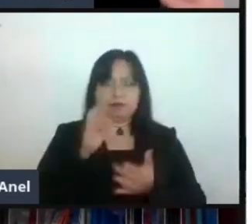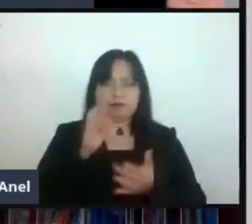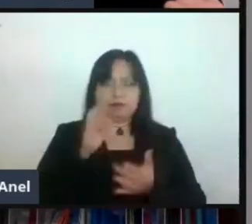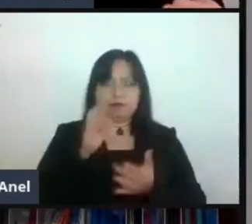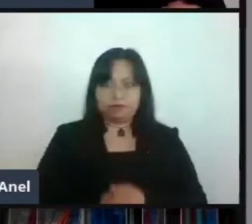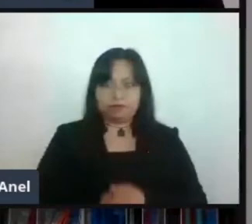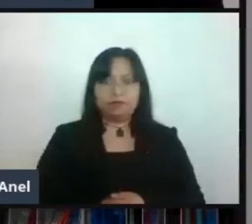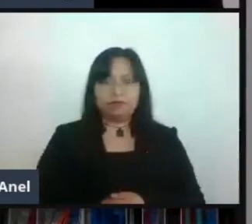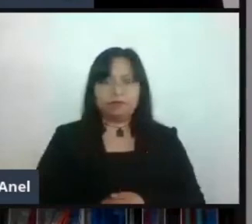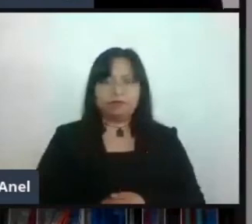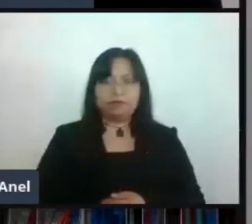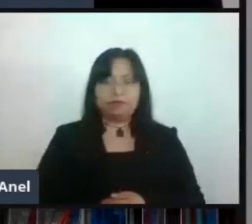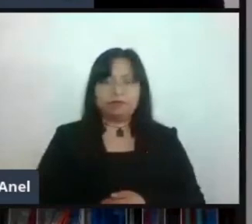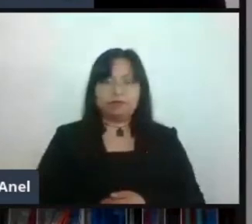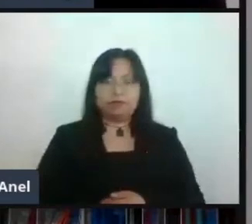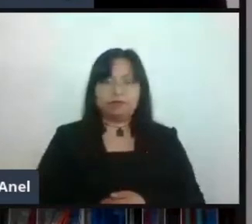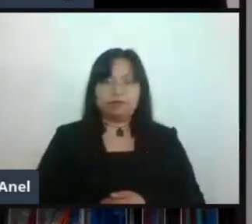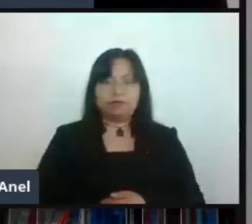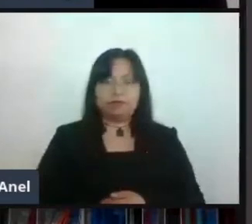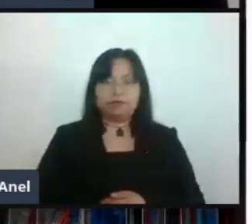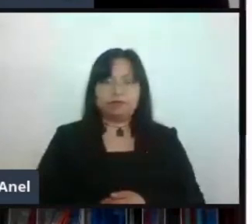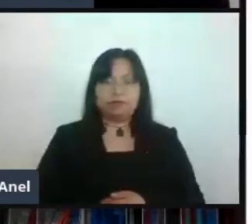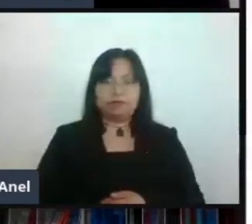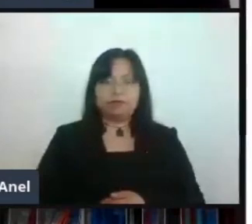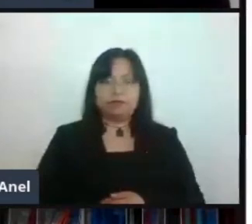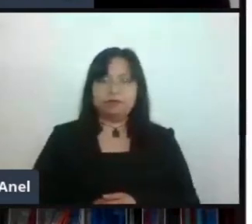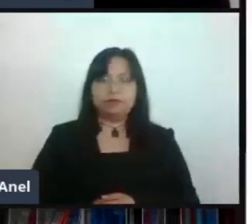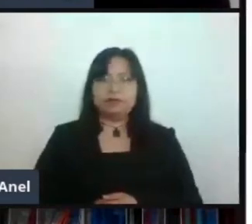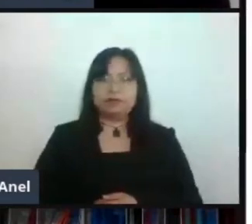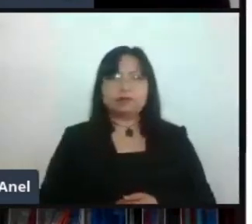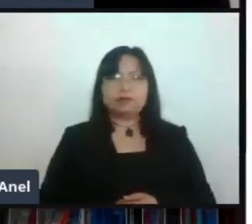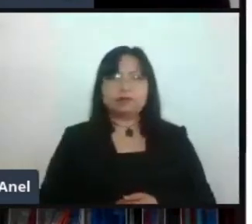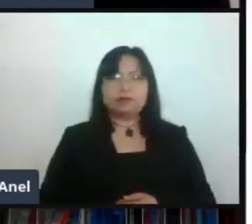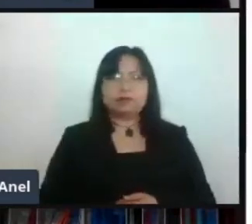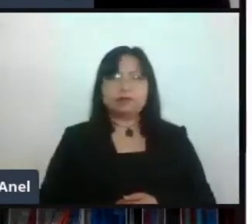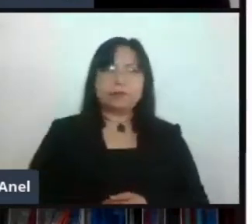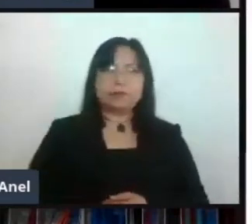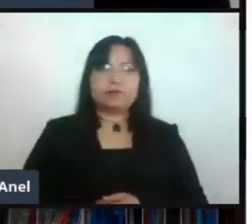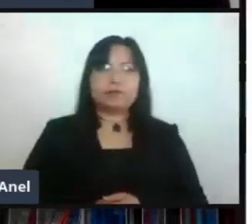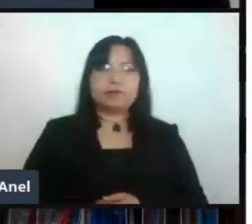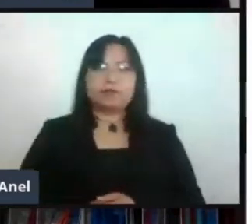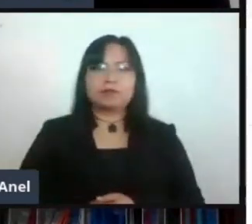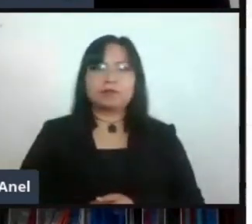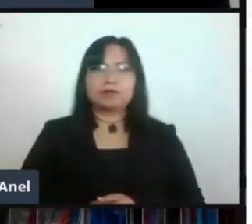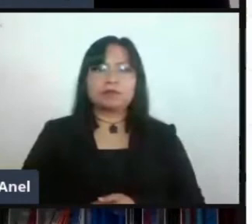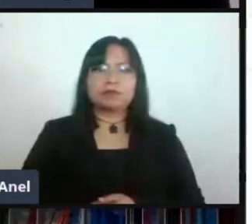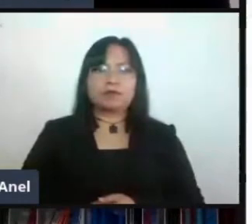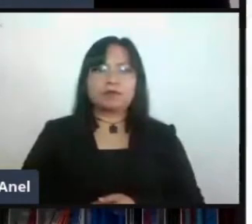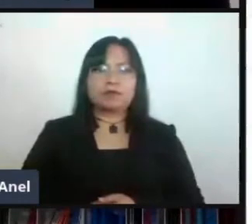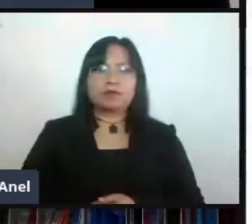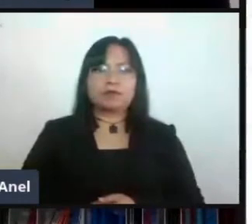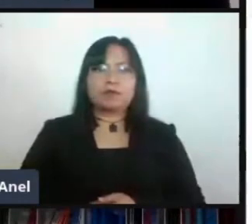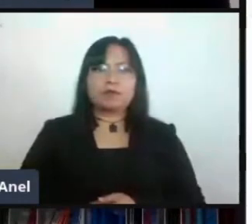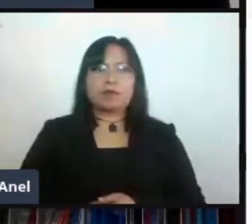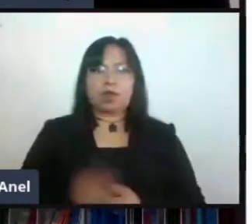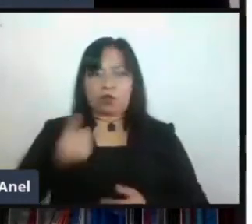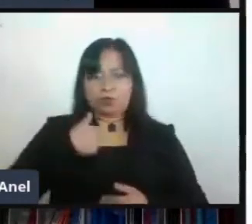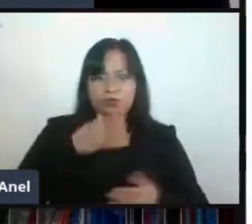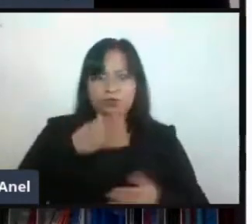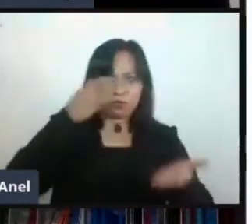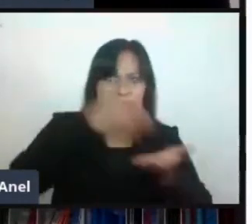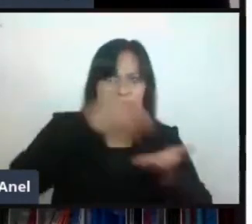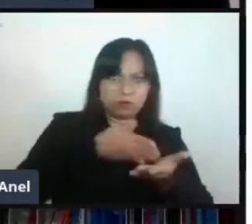Yo me voy a descartar los cambios y me voy a ir, por ejemplo, aquí a esta